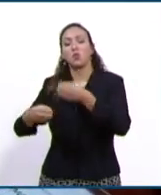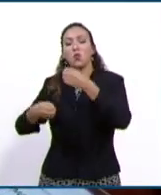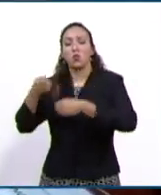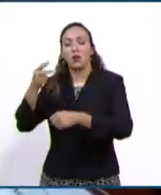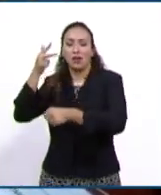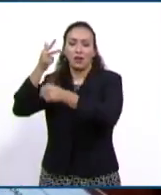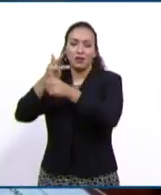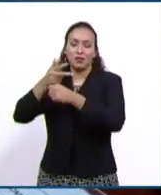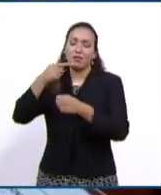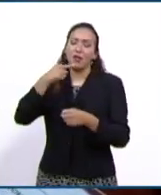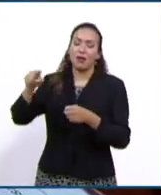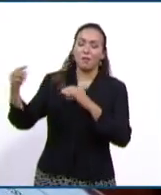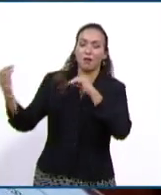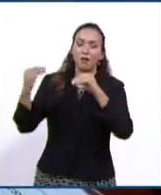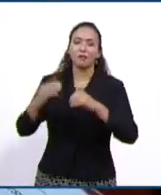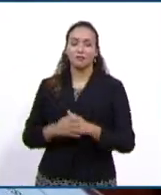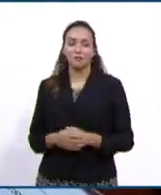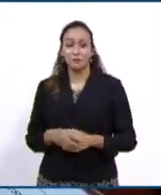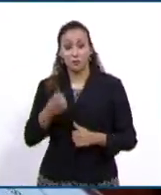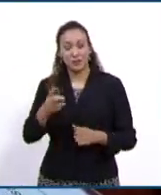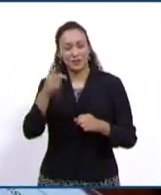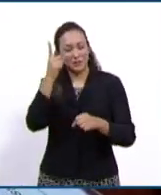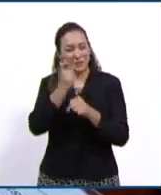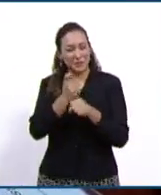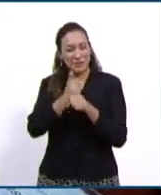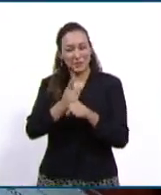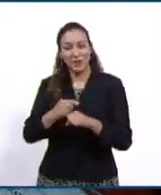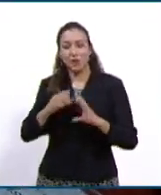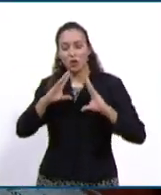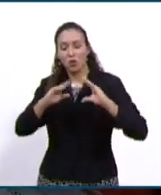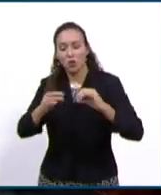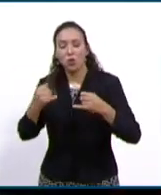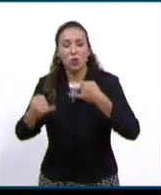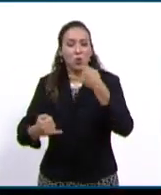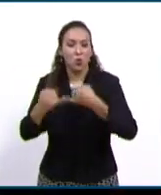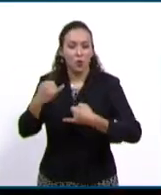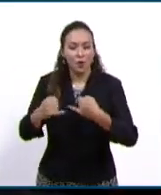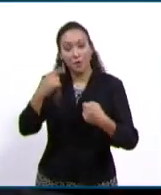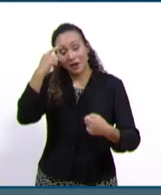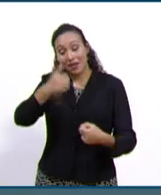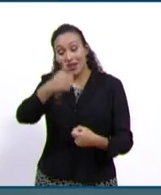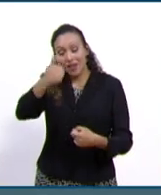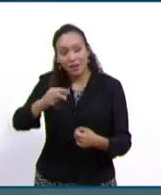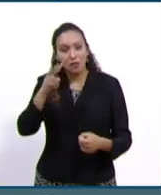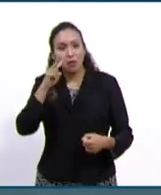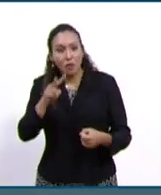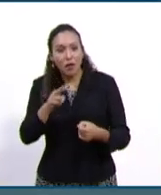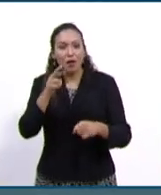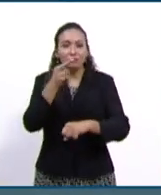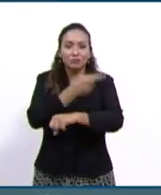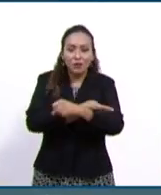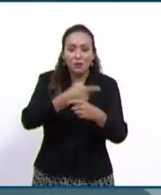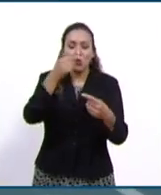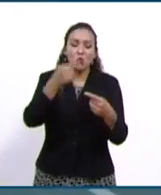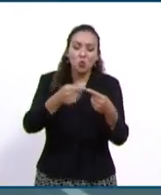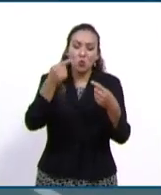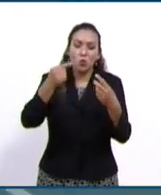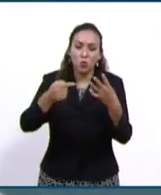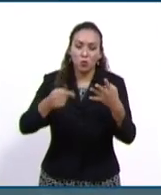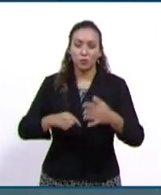destacó la importancia de capacitar a los juzgadores para que vean caso por caso. Realizar una prueba de